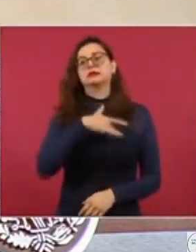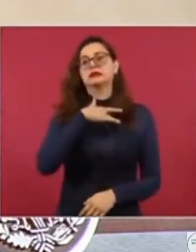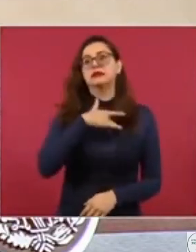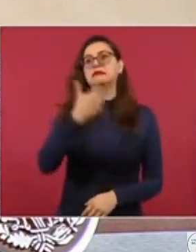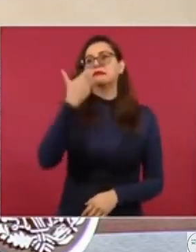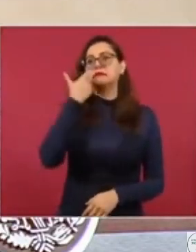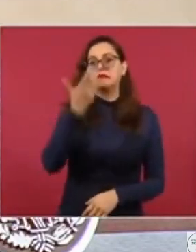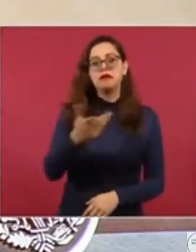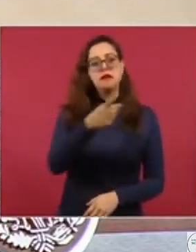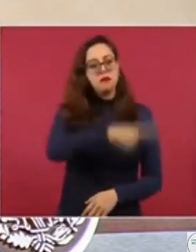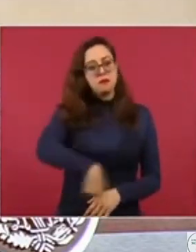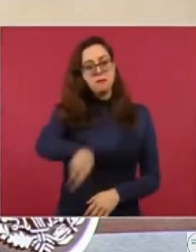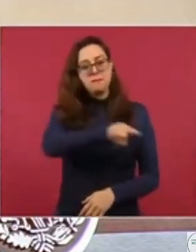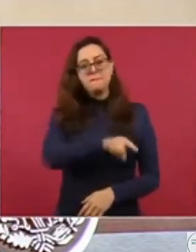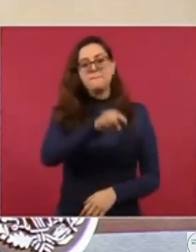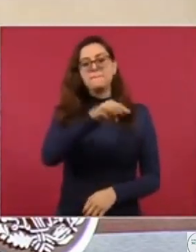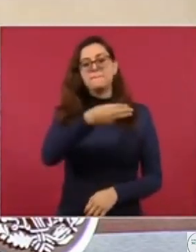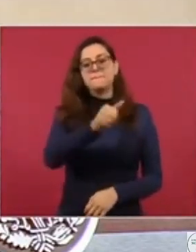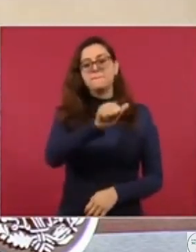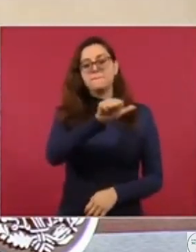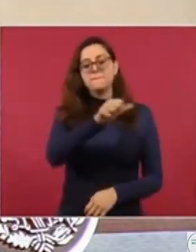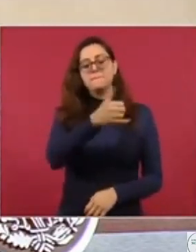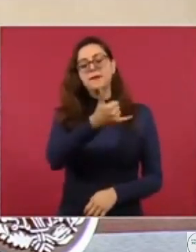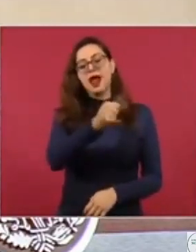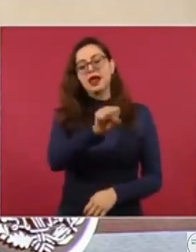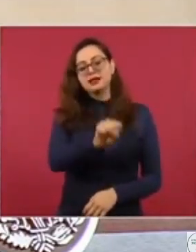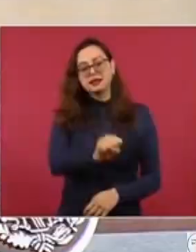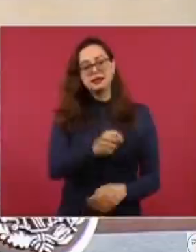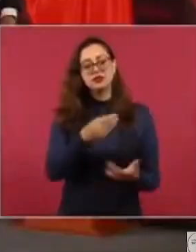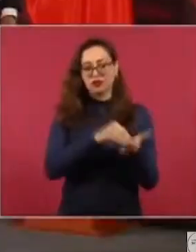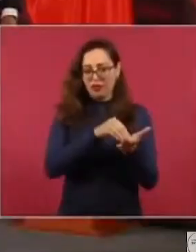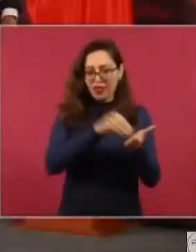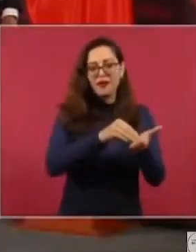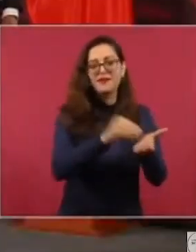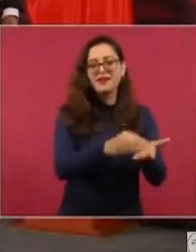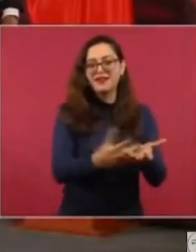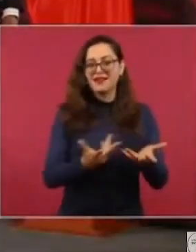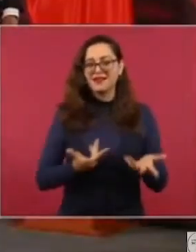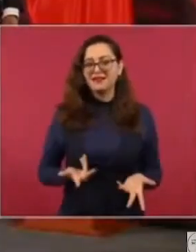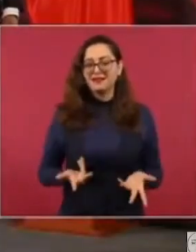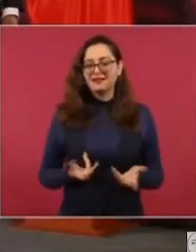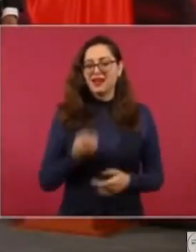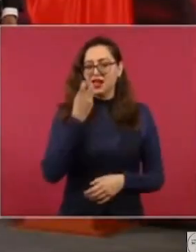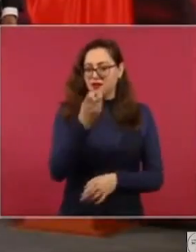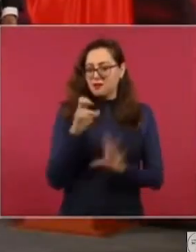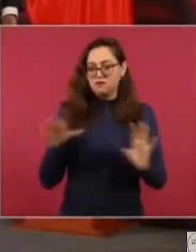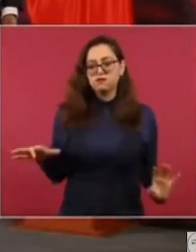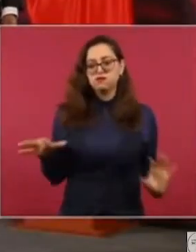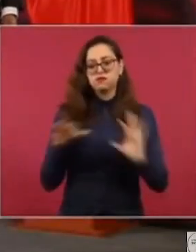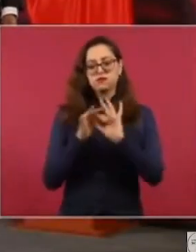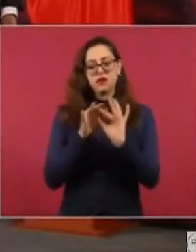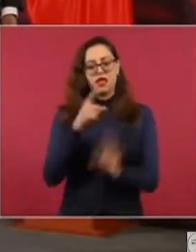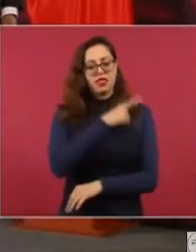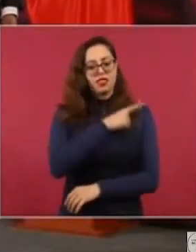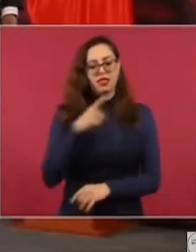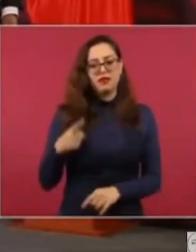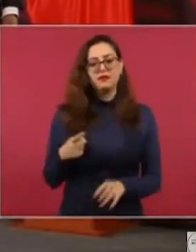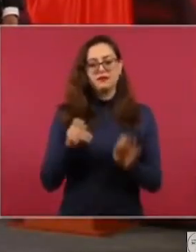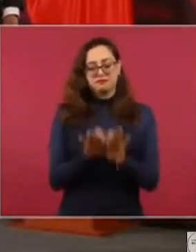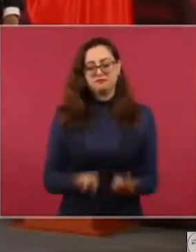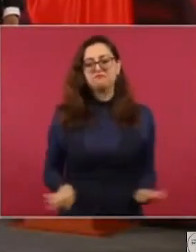mayas y los pueblos del sureste mexicano. Por eso me parece importante que